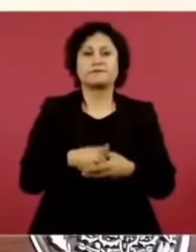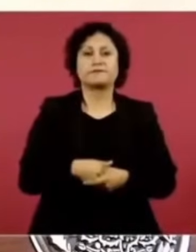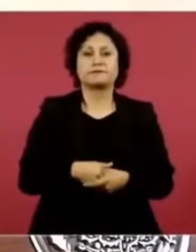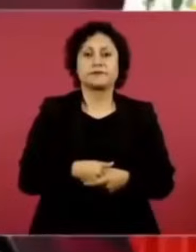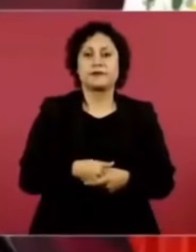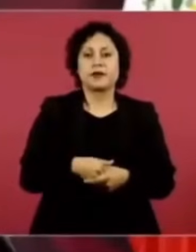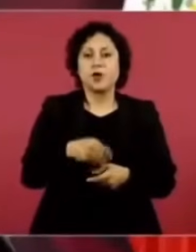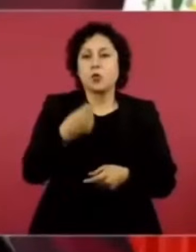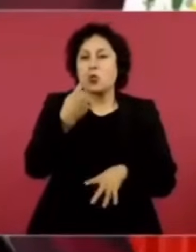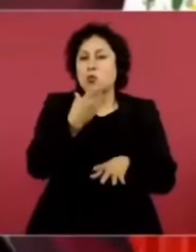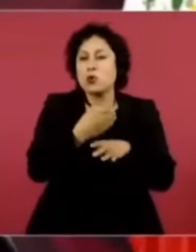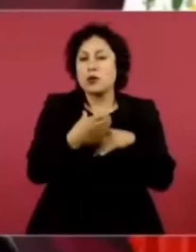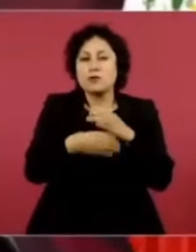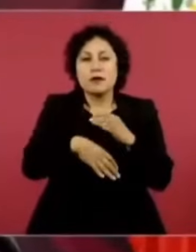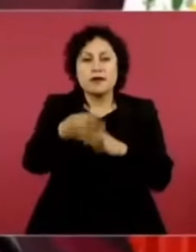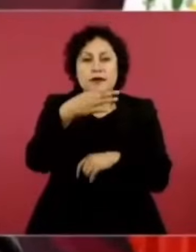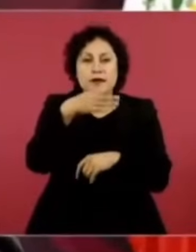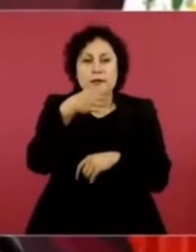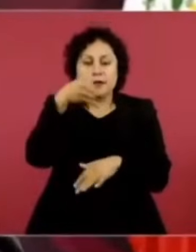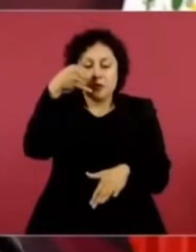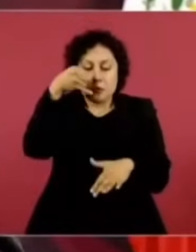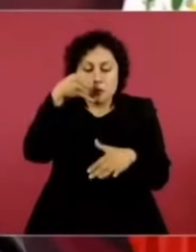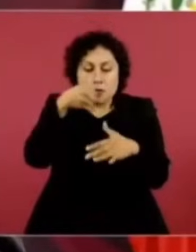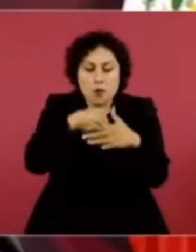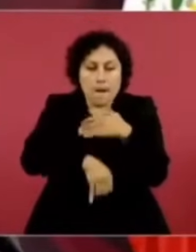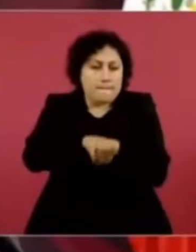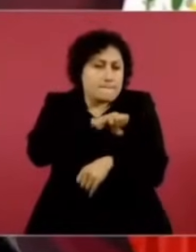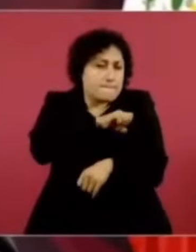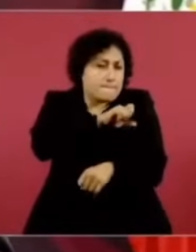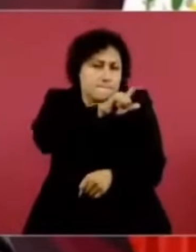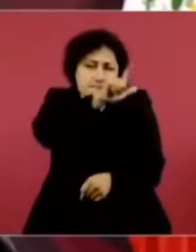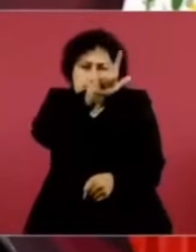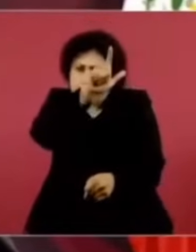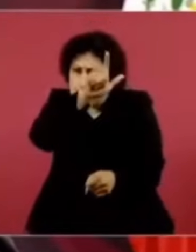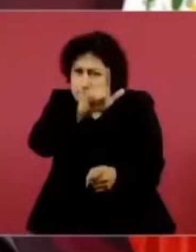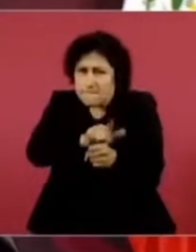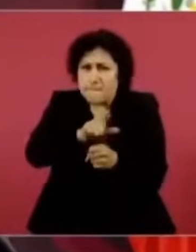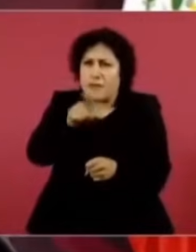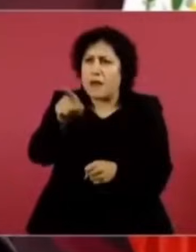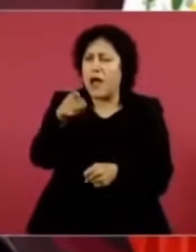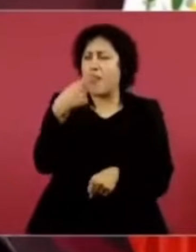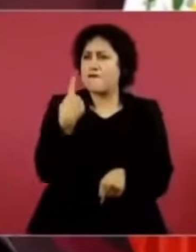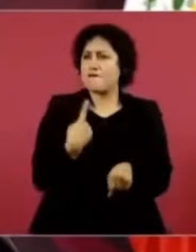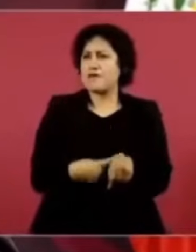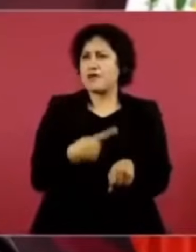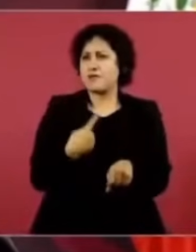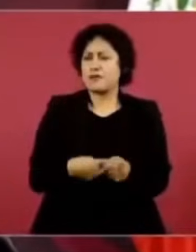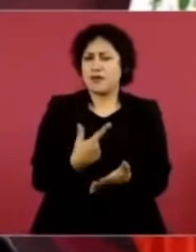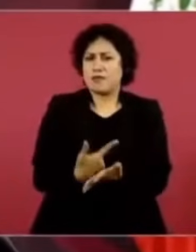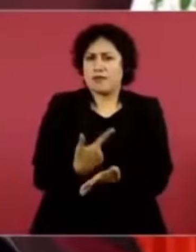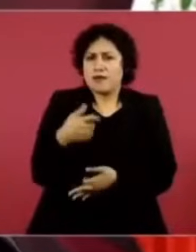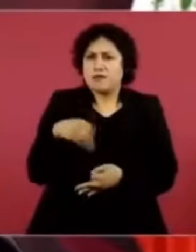especializado. Presidente. Para enfermedades crónicas, todo.